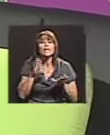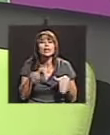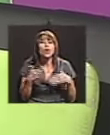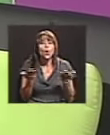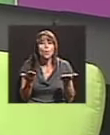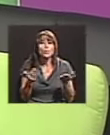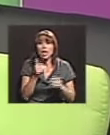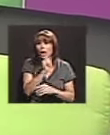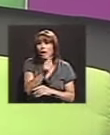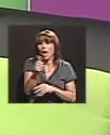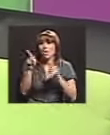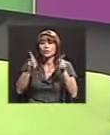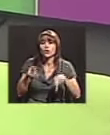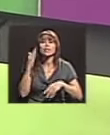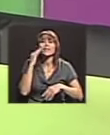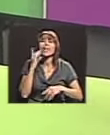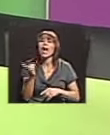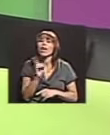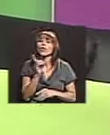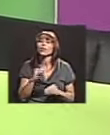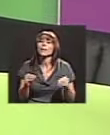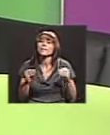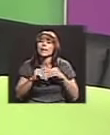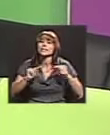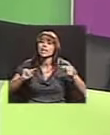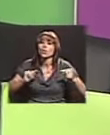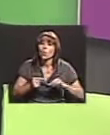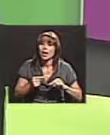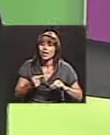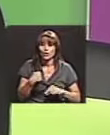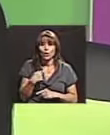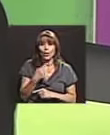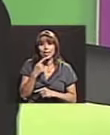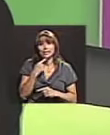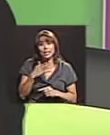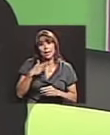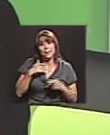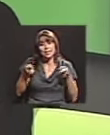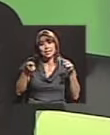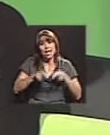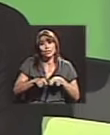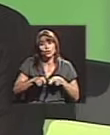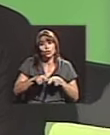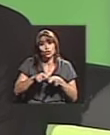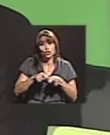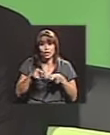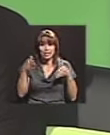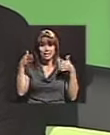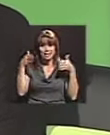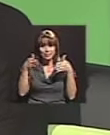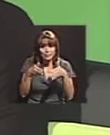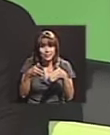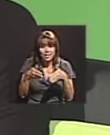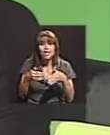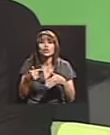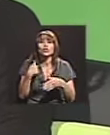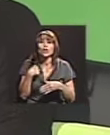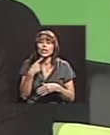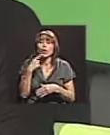dónde más le duele Entonces les voy a decir dónde es que duele en la mayoría de mis casos clínicos para que diga